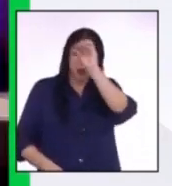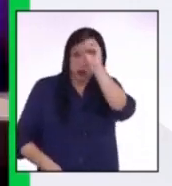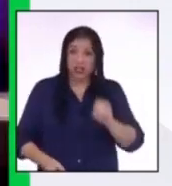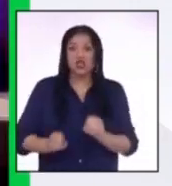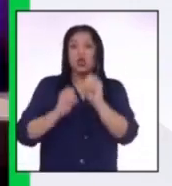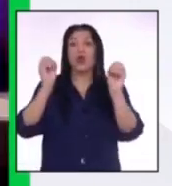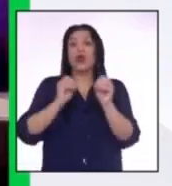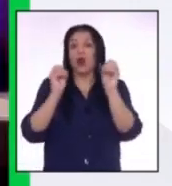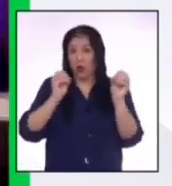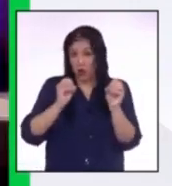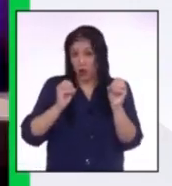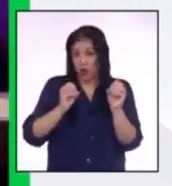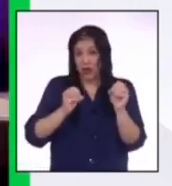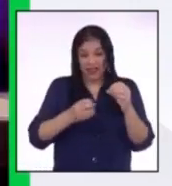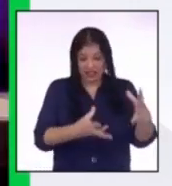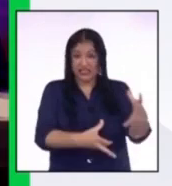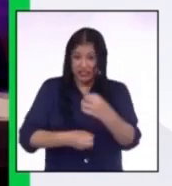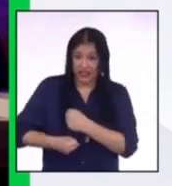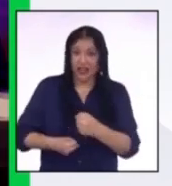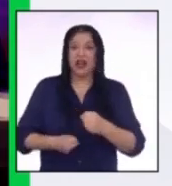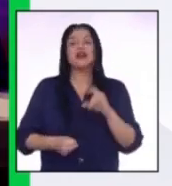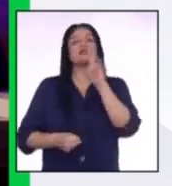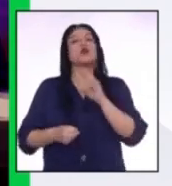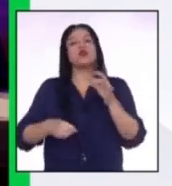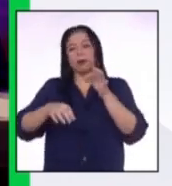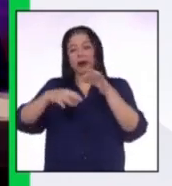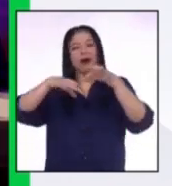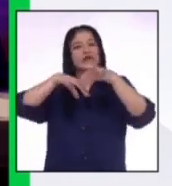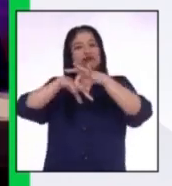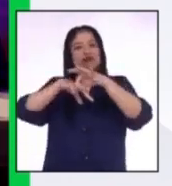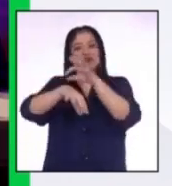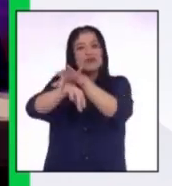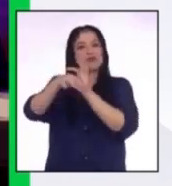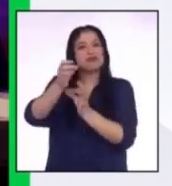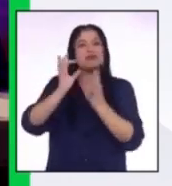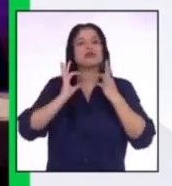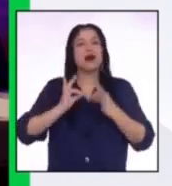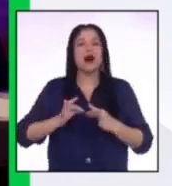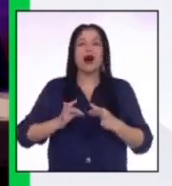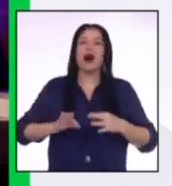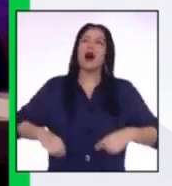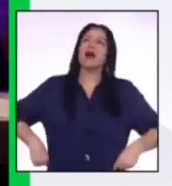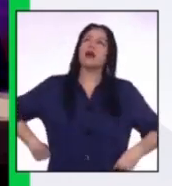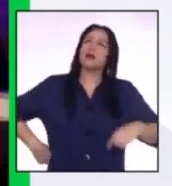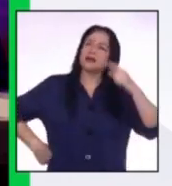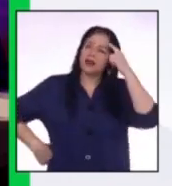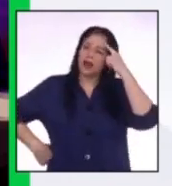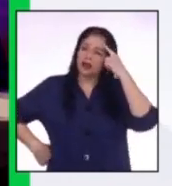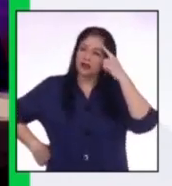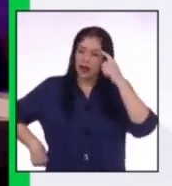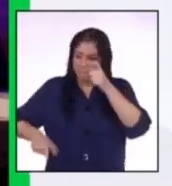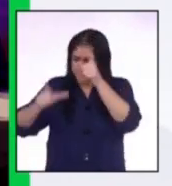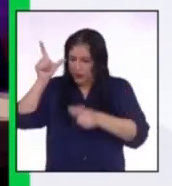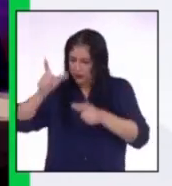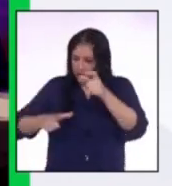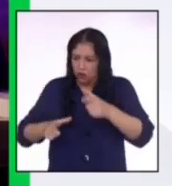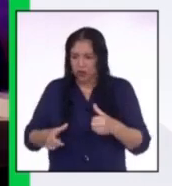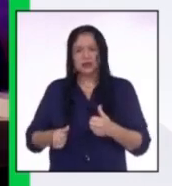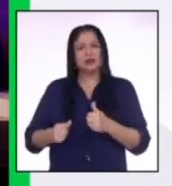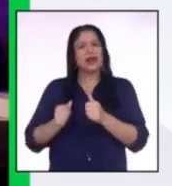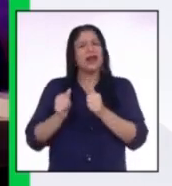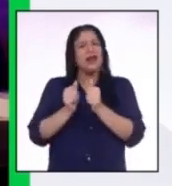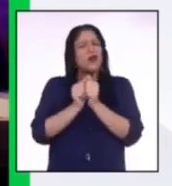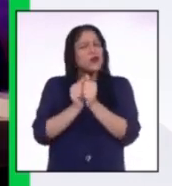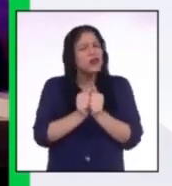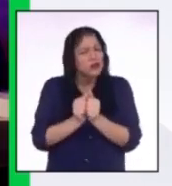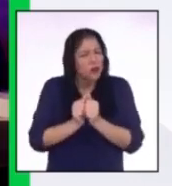mundo es utilizado para ser joyerías y me quedo súper caro en ese momento que si es que en las ciudades seguimos comprando nidos de oro para casarnos